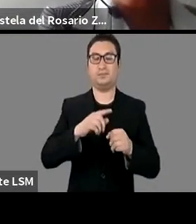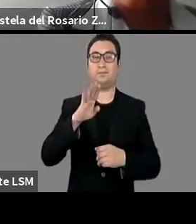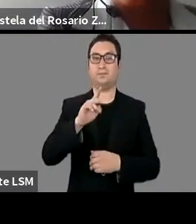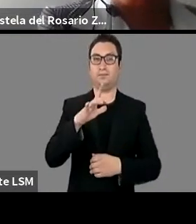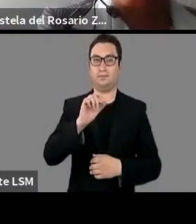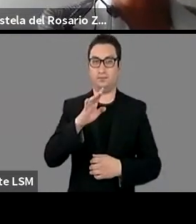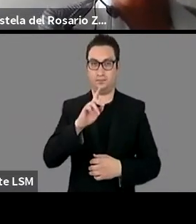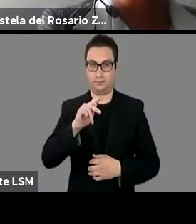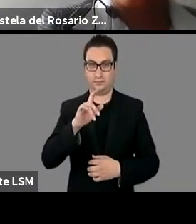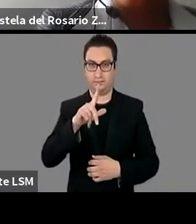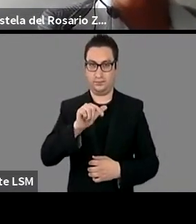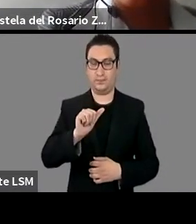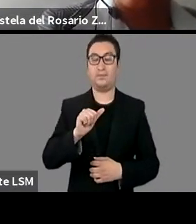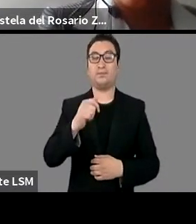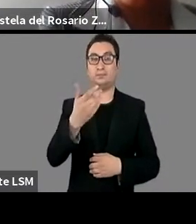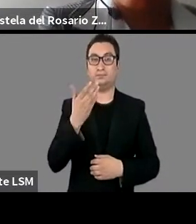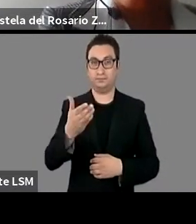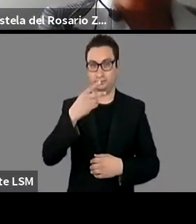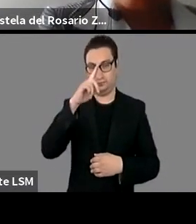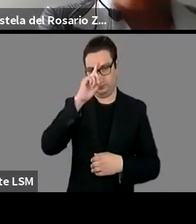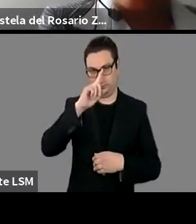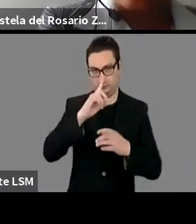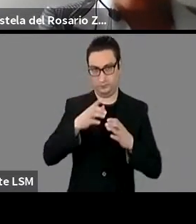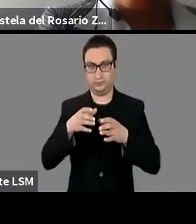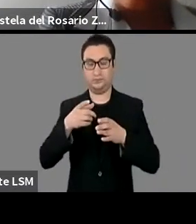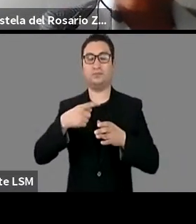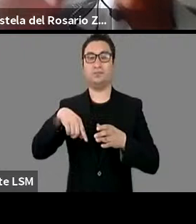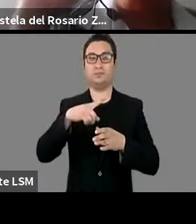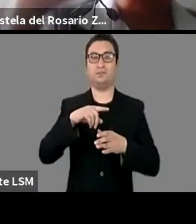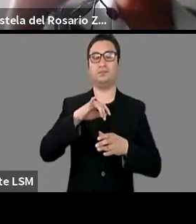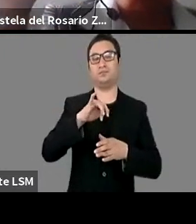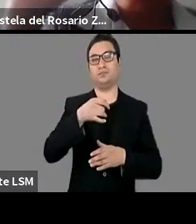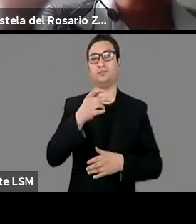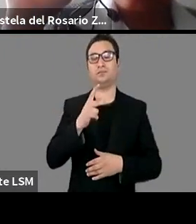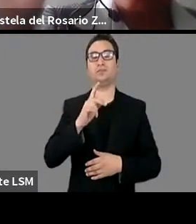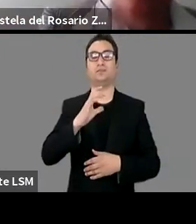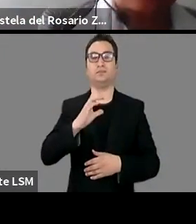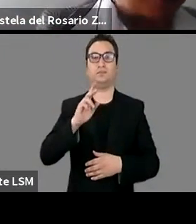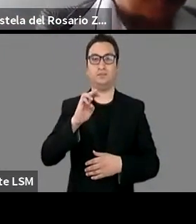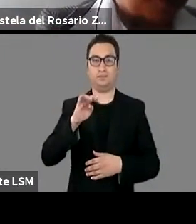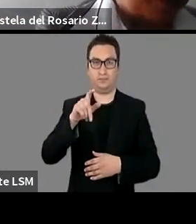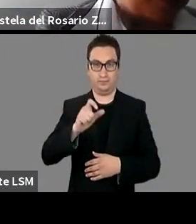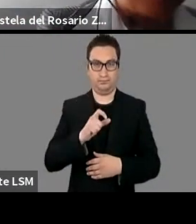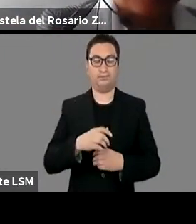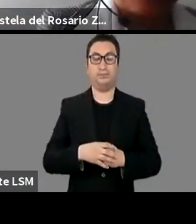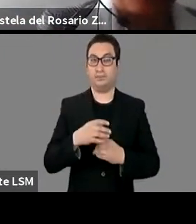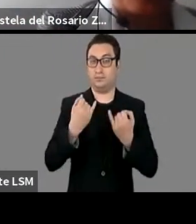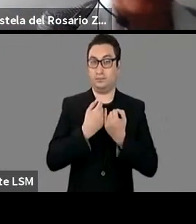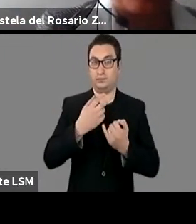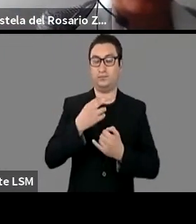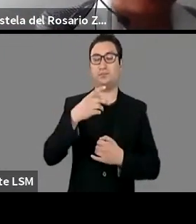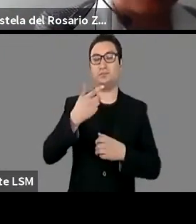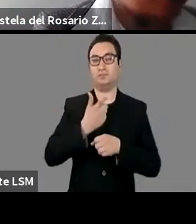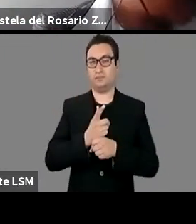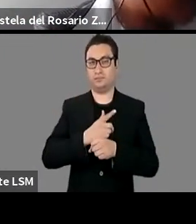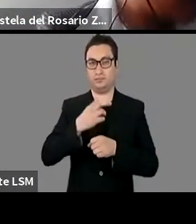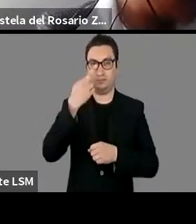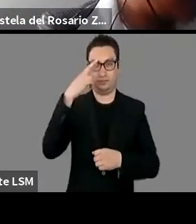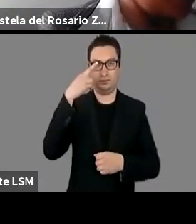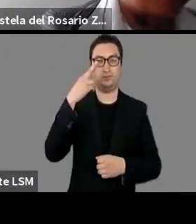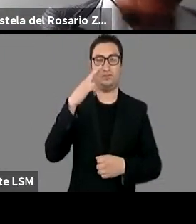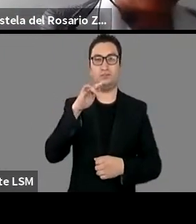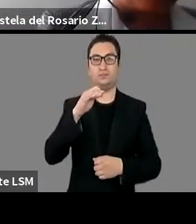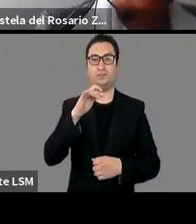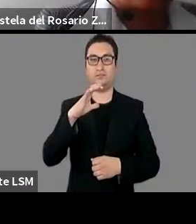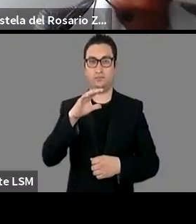Rosario Zamudio Valdés, consejera de la Judicatura de la Ciudad de México, la licenciada Ruth Francisca López Gutiérrez, directora general